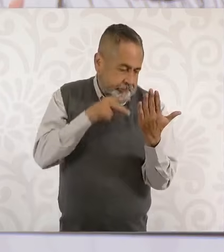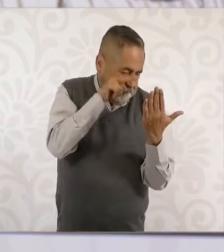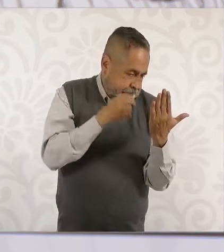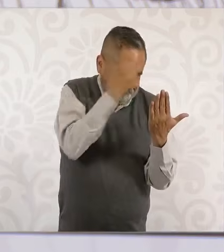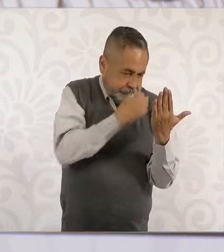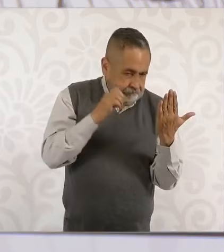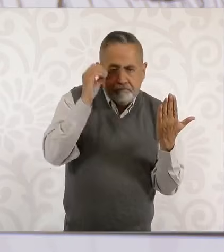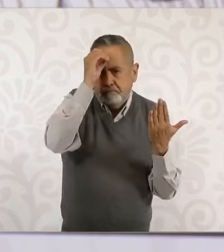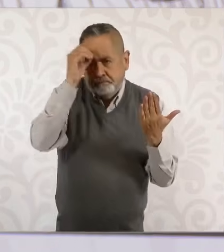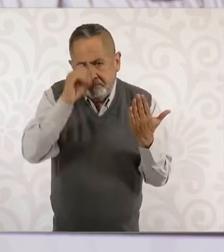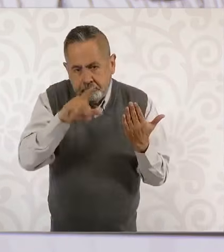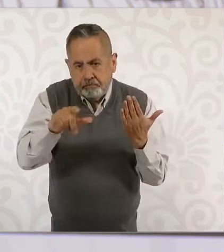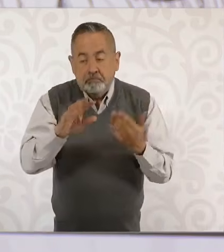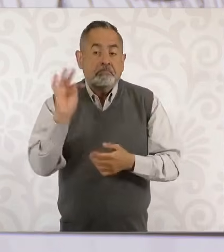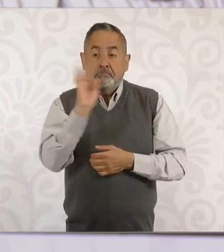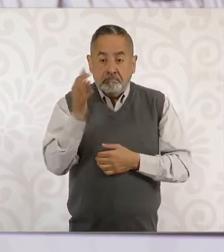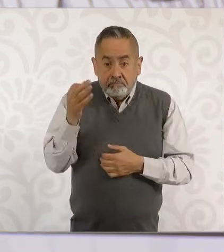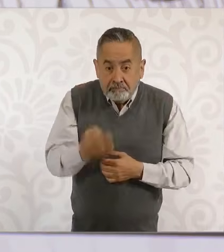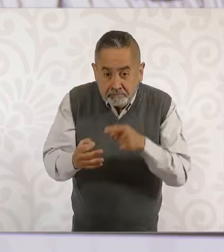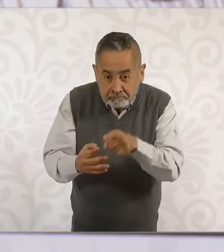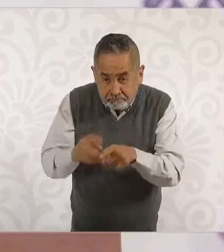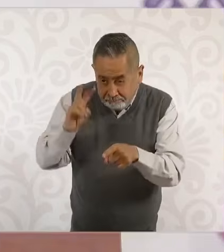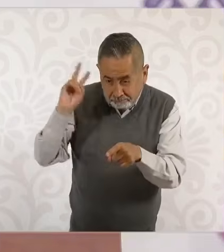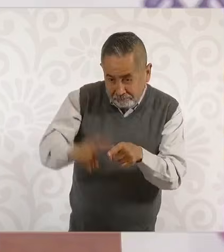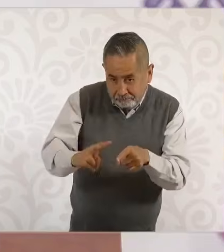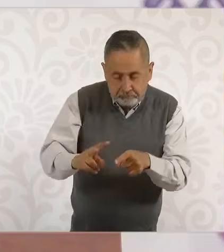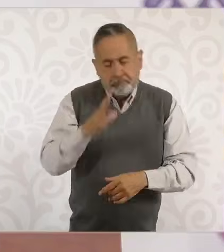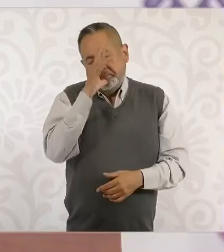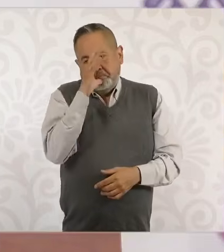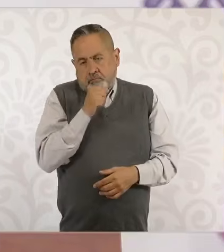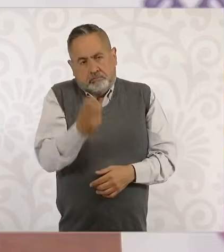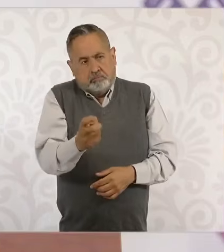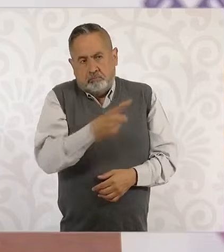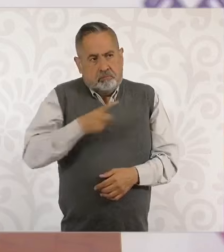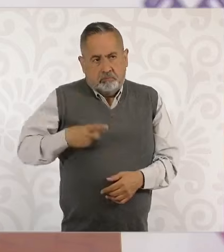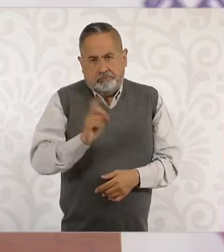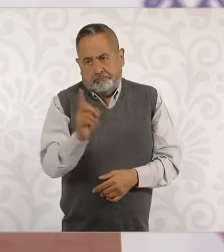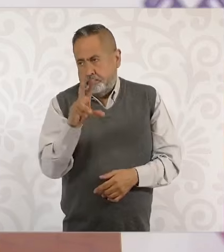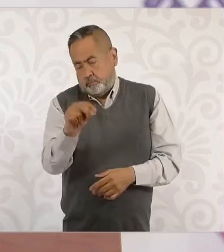caso de ser cierto, pues no puede ser. Así de sencillo.